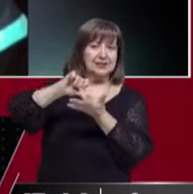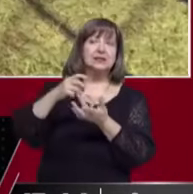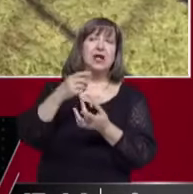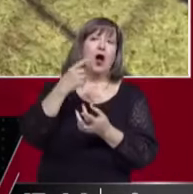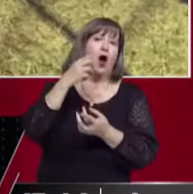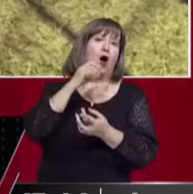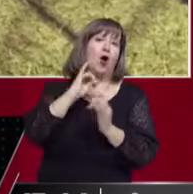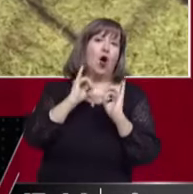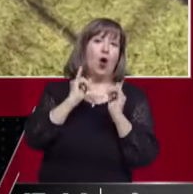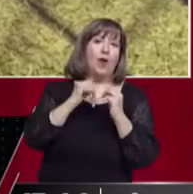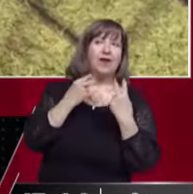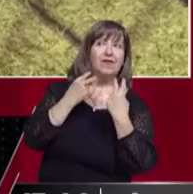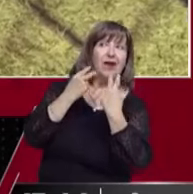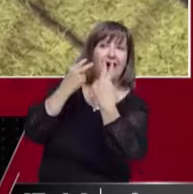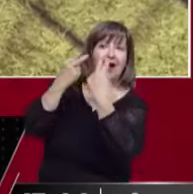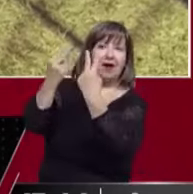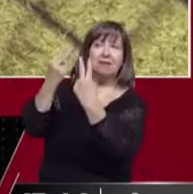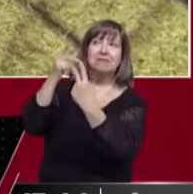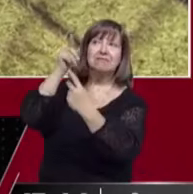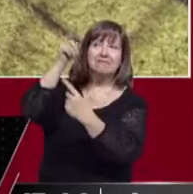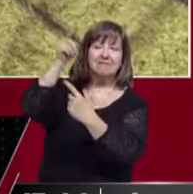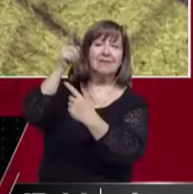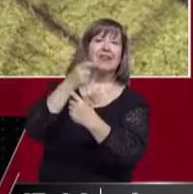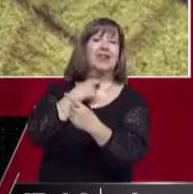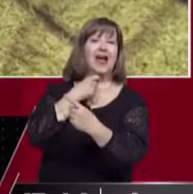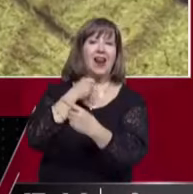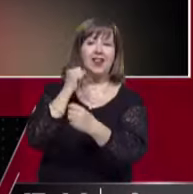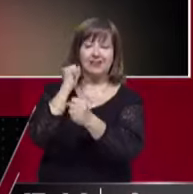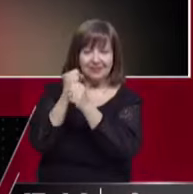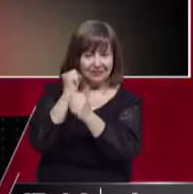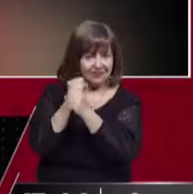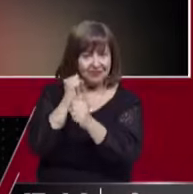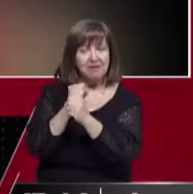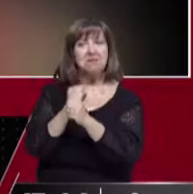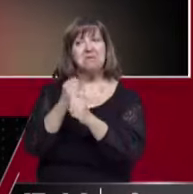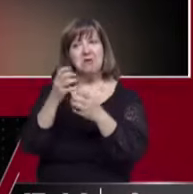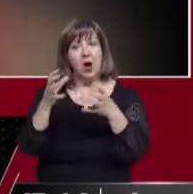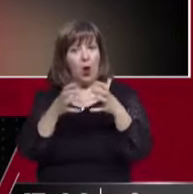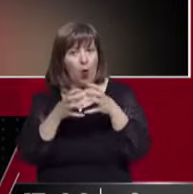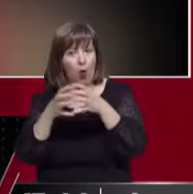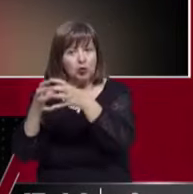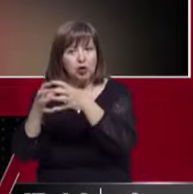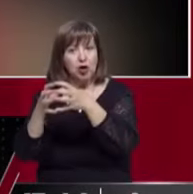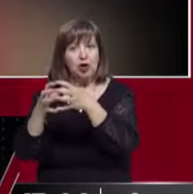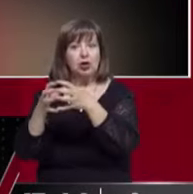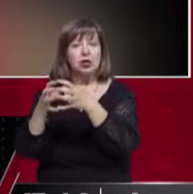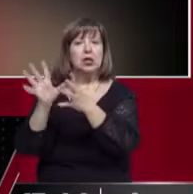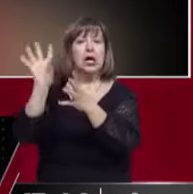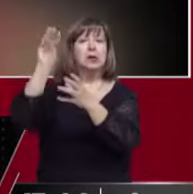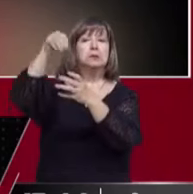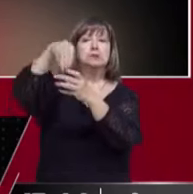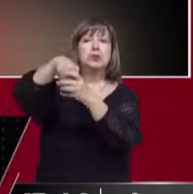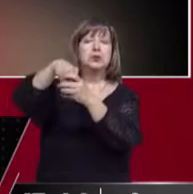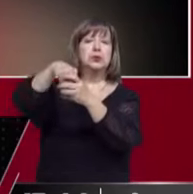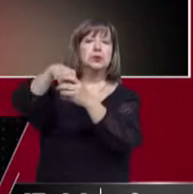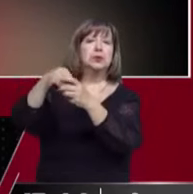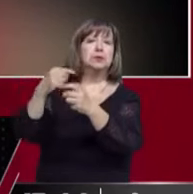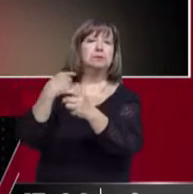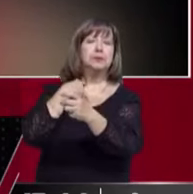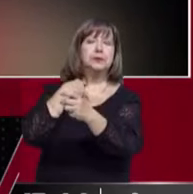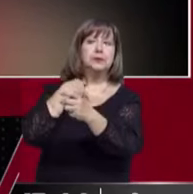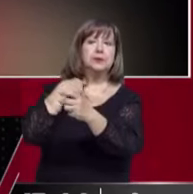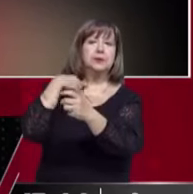que terminó siendo engañado por quienes le ofertaron trabajo en ese momento y obviamente ha tenido que